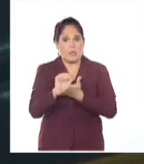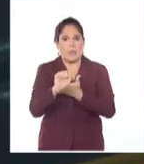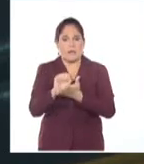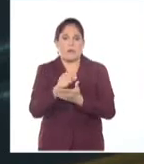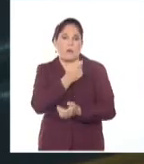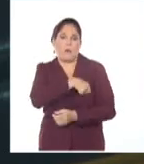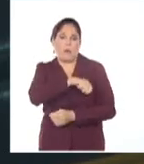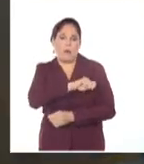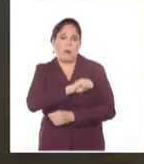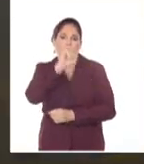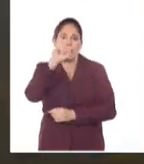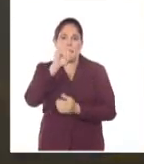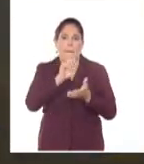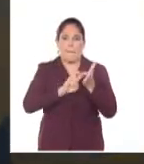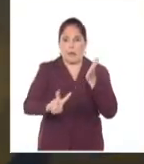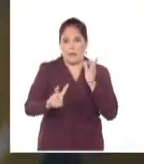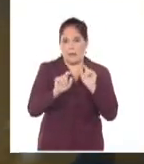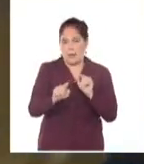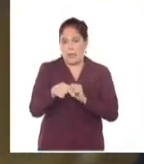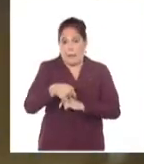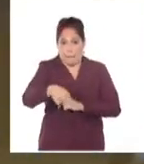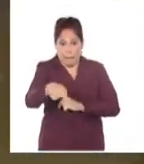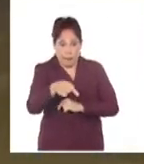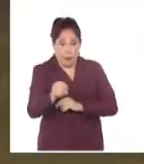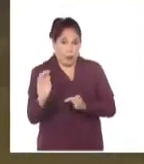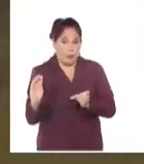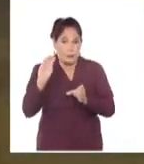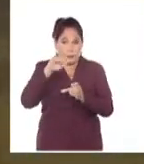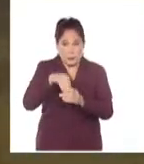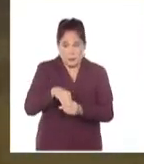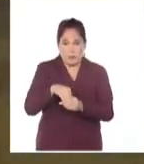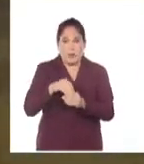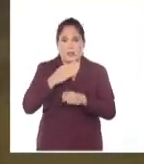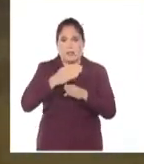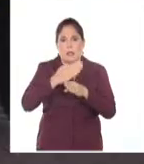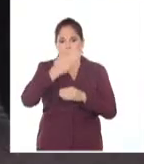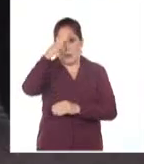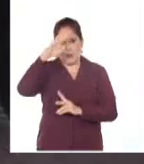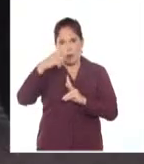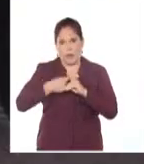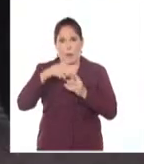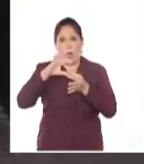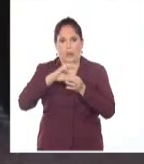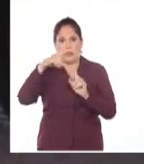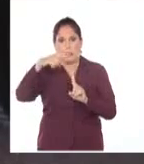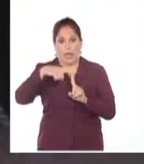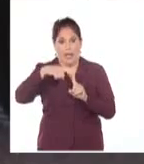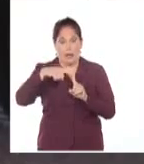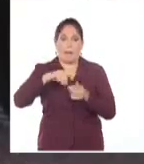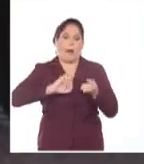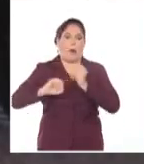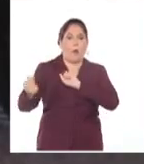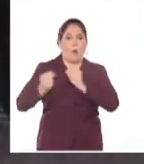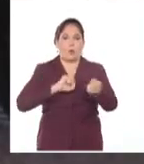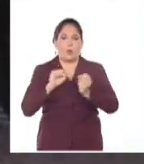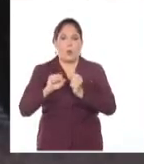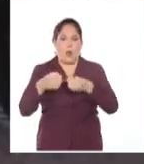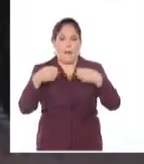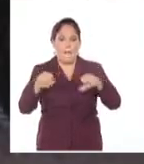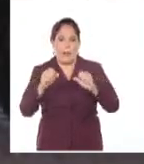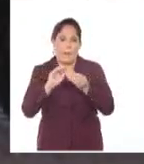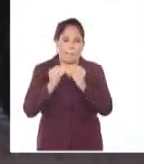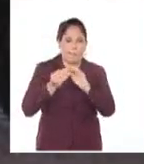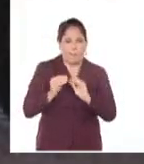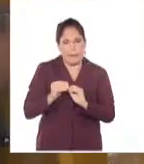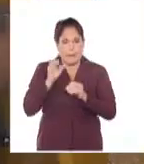pobladores de 6 provincias y muy pronto se incorporarán otros a Santiago de Cuba y Guantánamo. Para controlar el destino de cada pieza desde